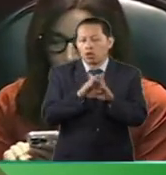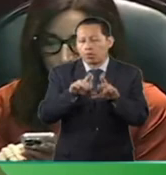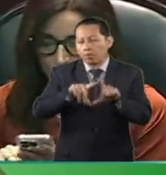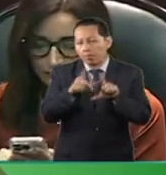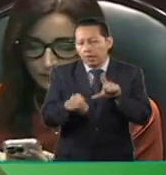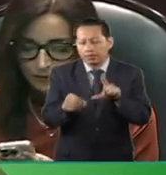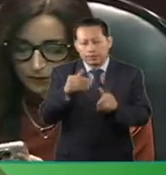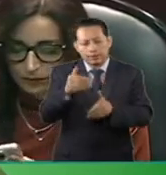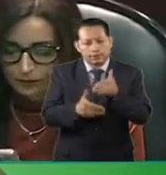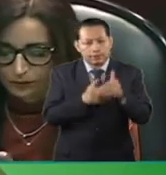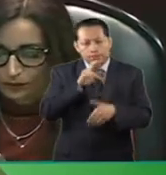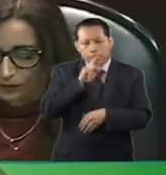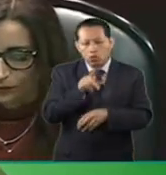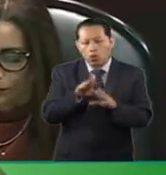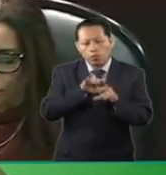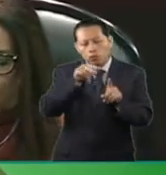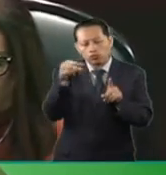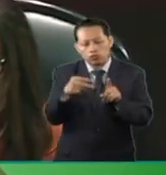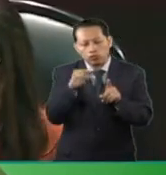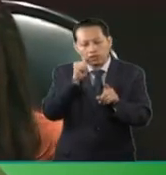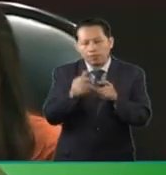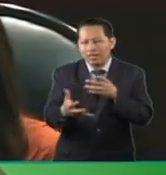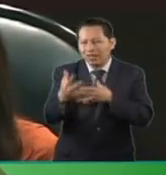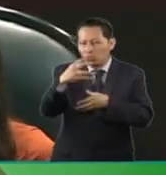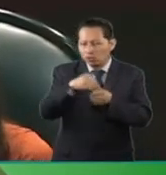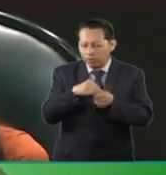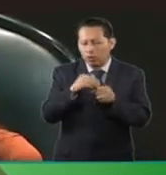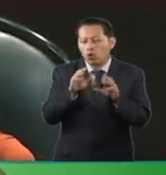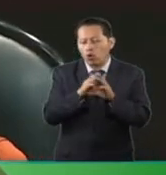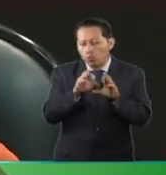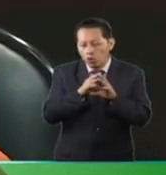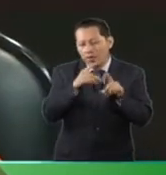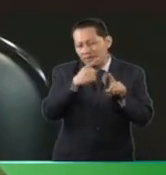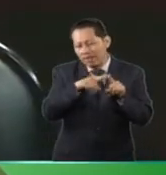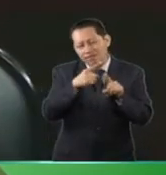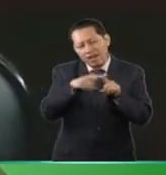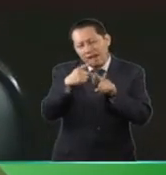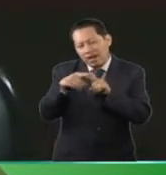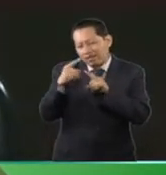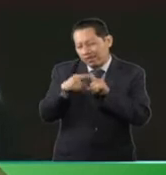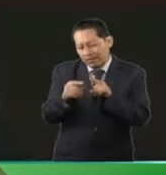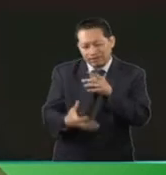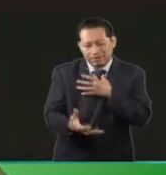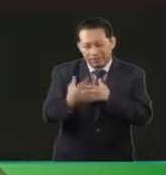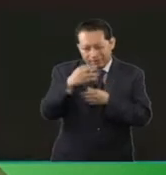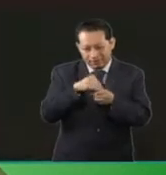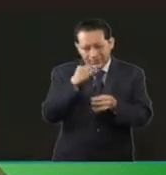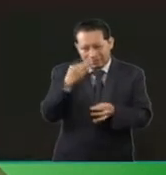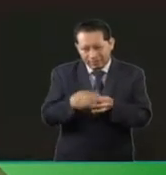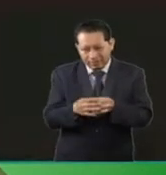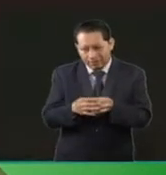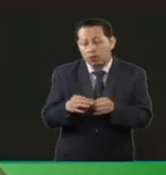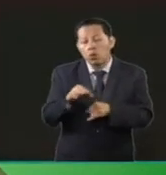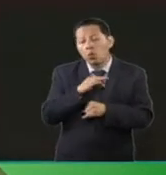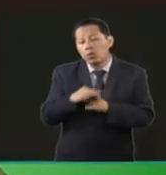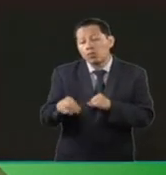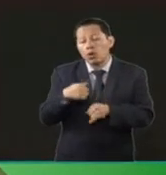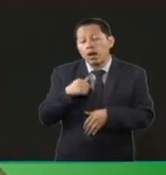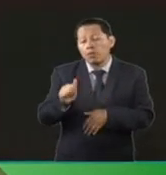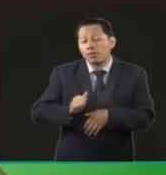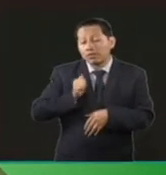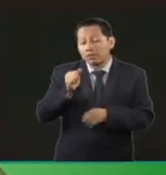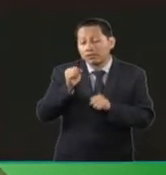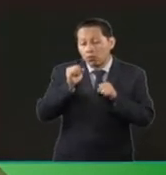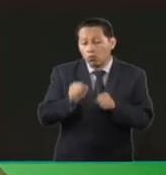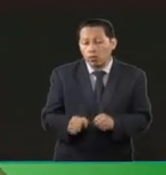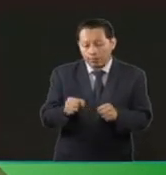país desde una visión inclusiva y multidimensional finalmente Aprovechando que seguramente nos